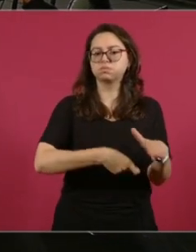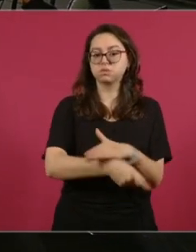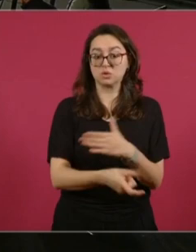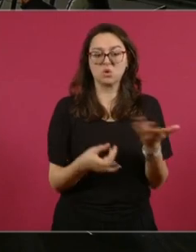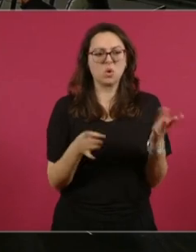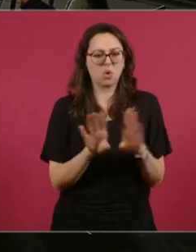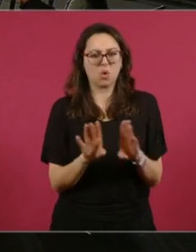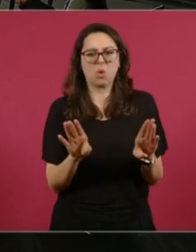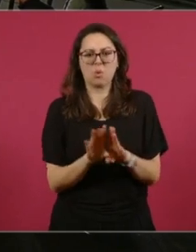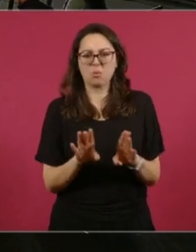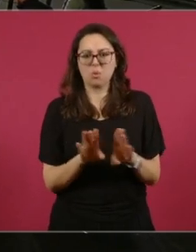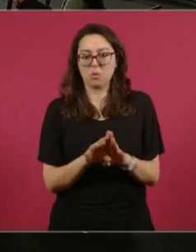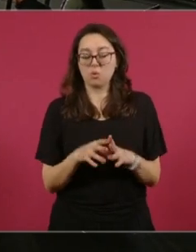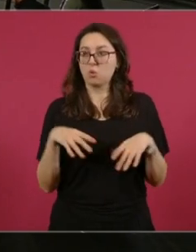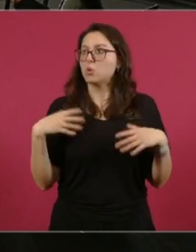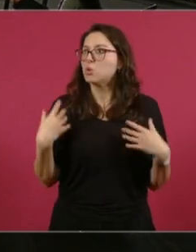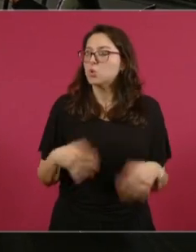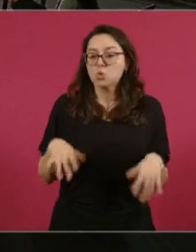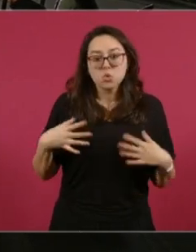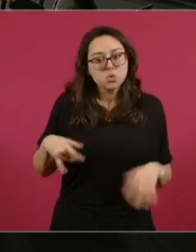¿qué es quién en las mentiras?